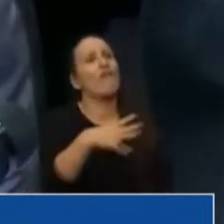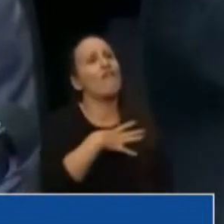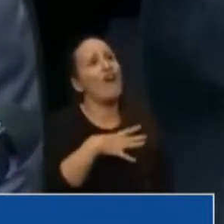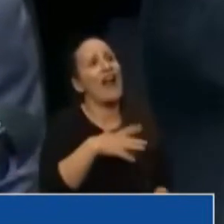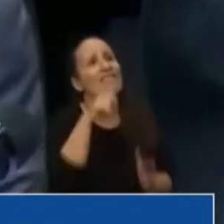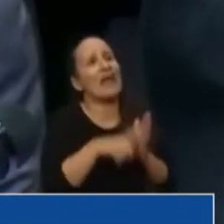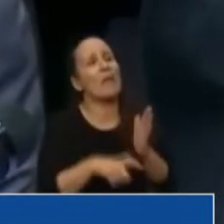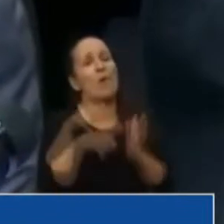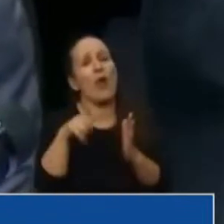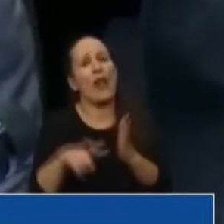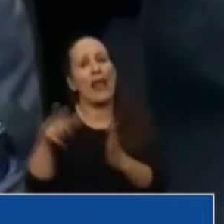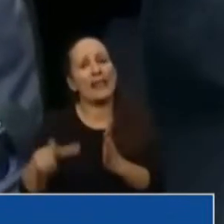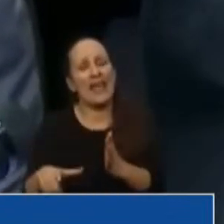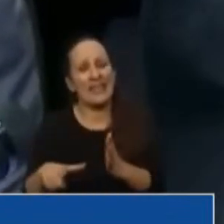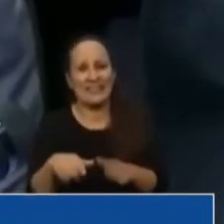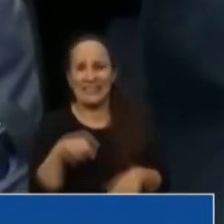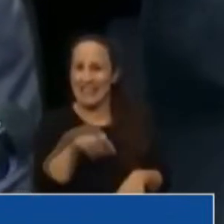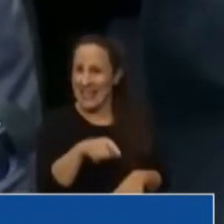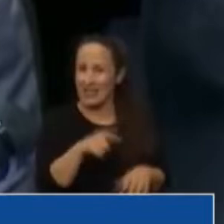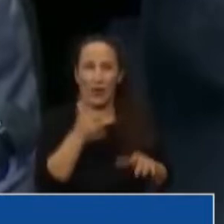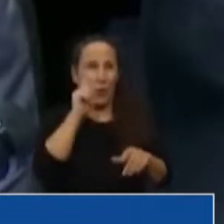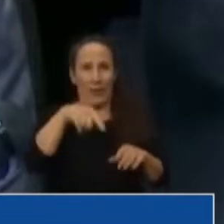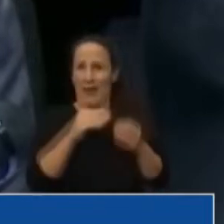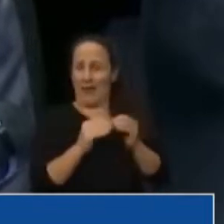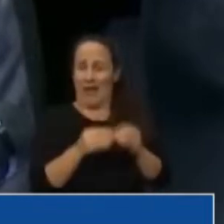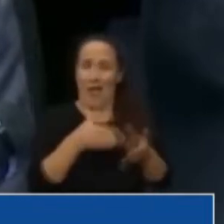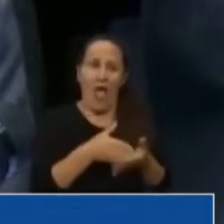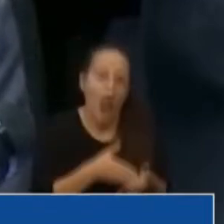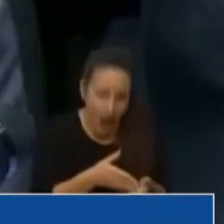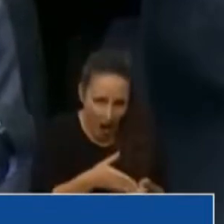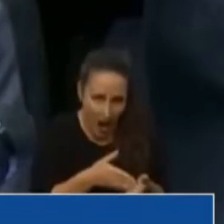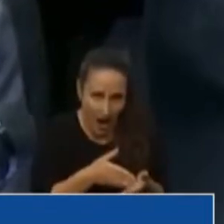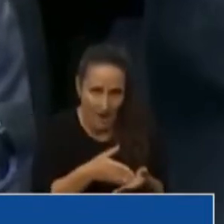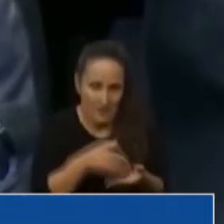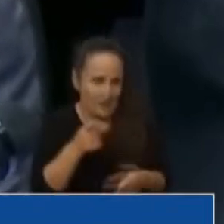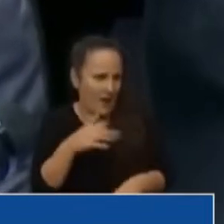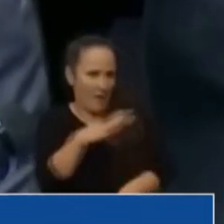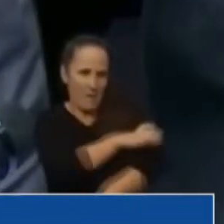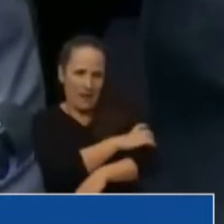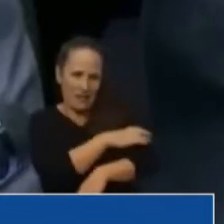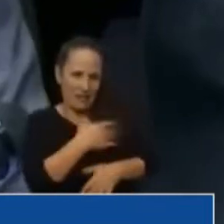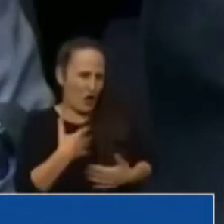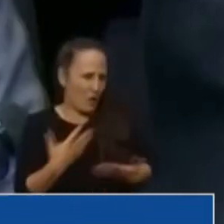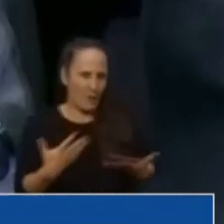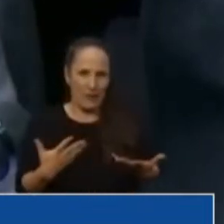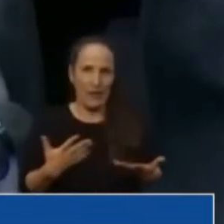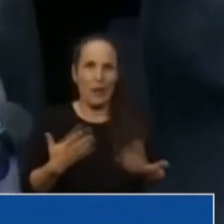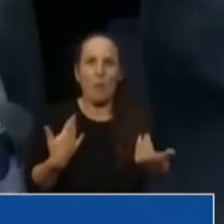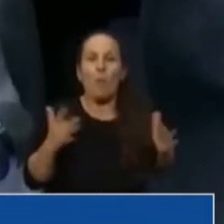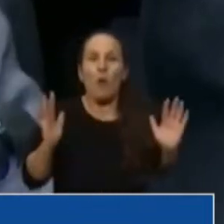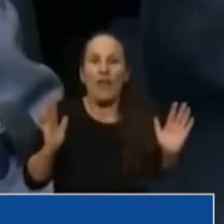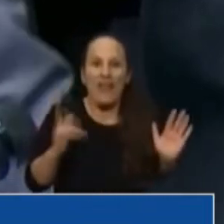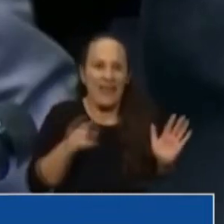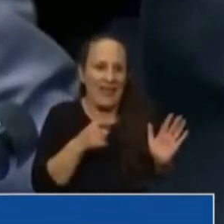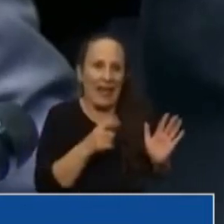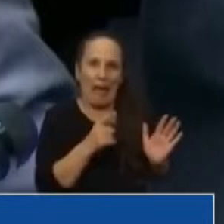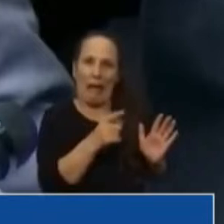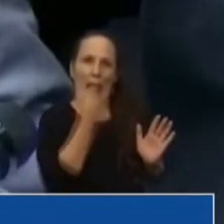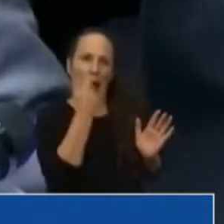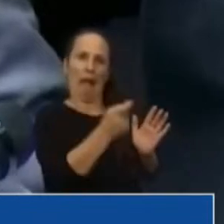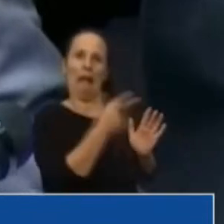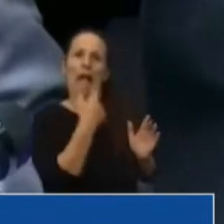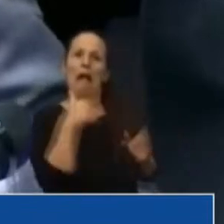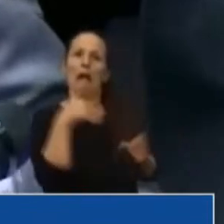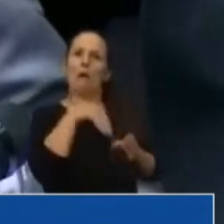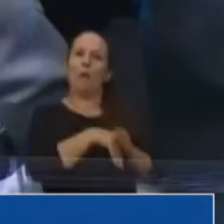«faltan boletas» representa una complicación adicional, un elemento de presión, ya que podría develar su intención de